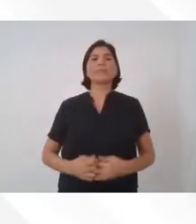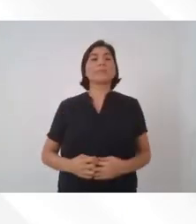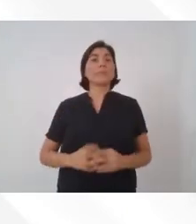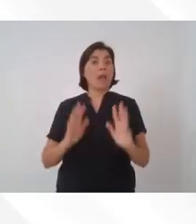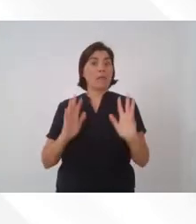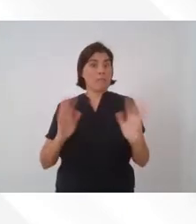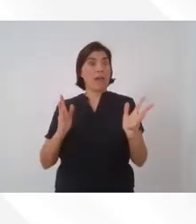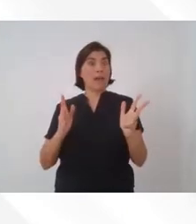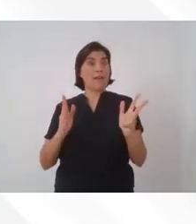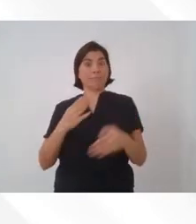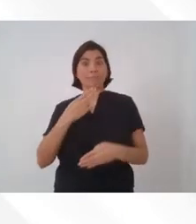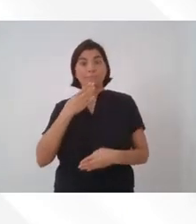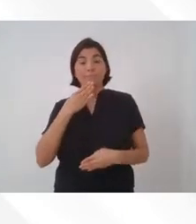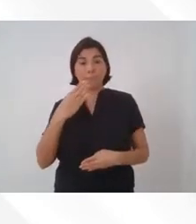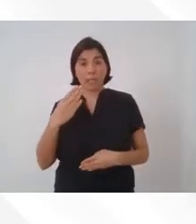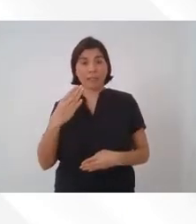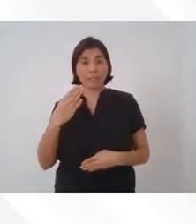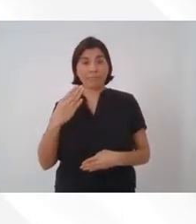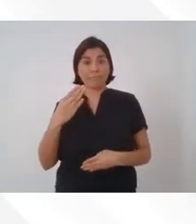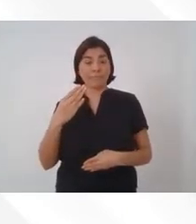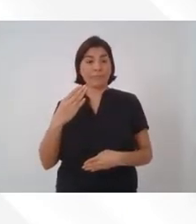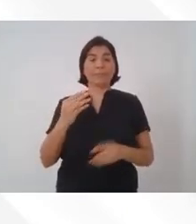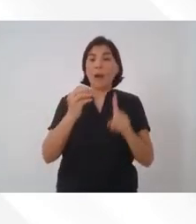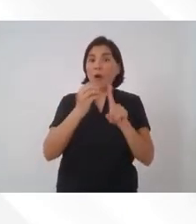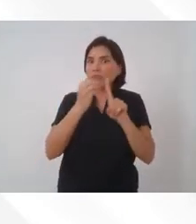organizado. Y vamos ahora